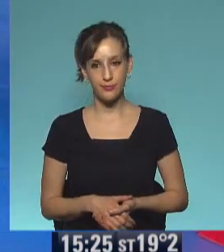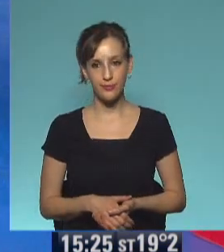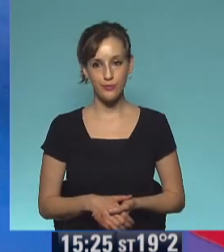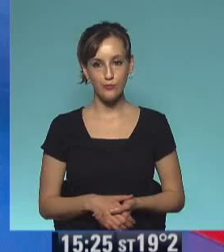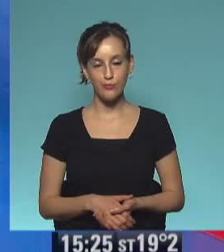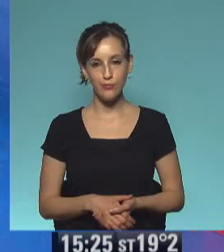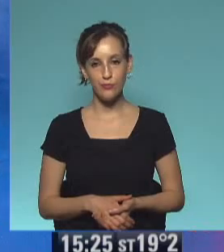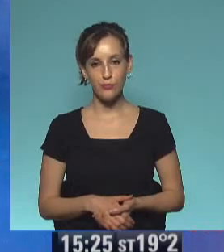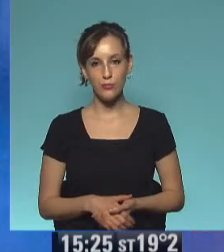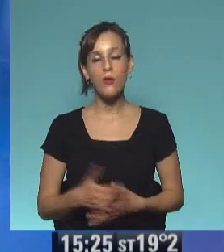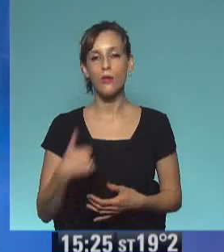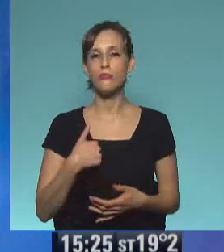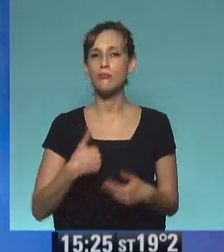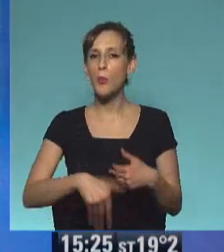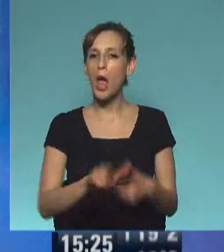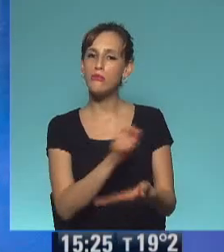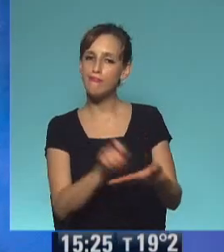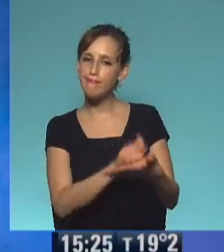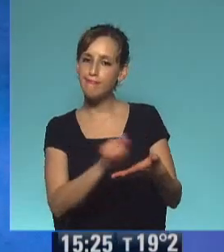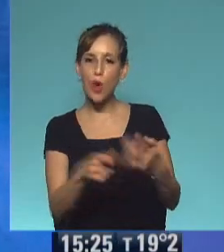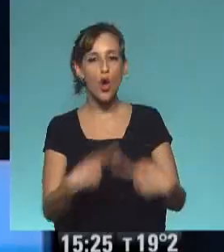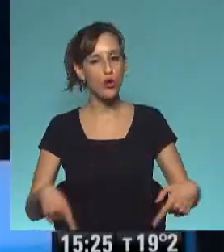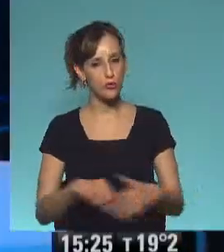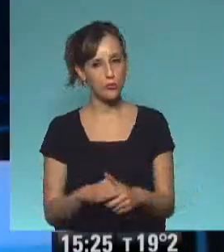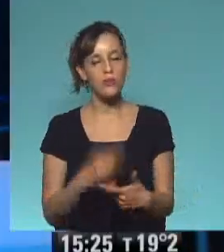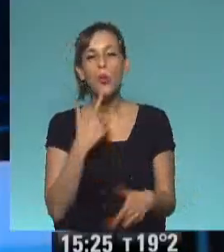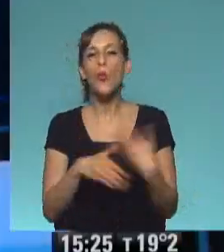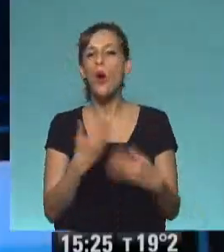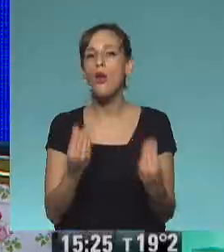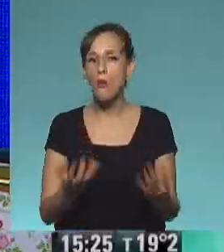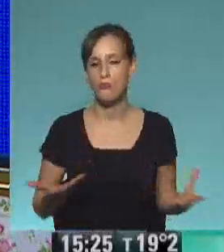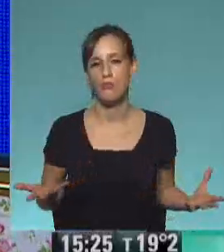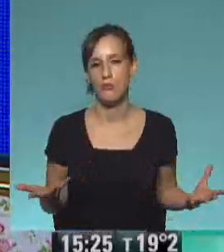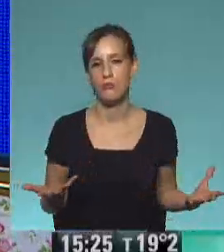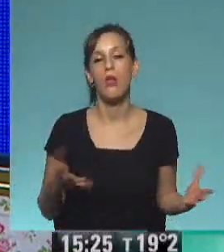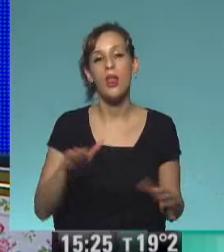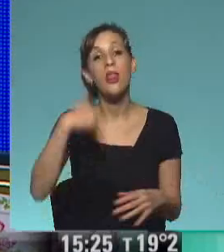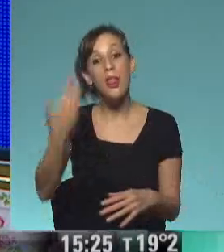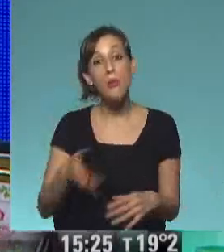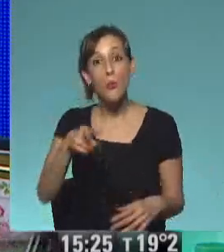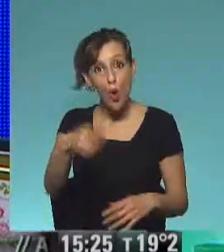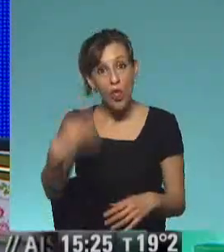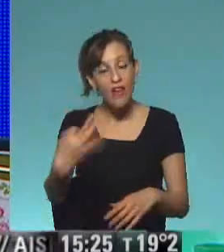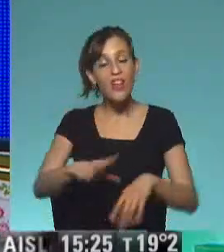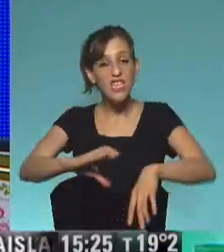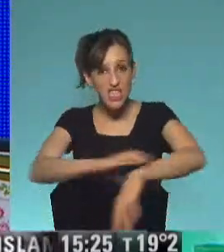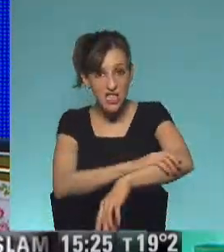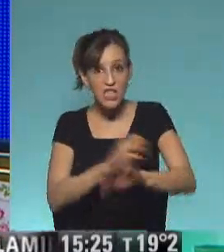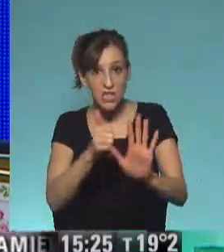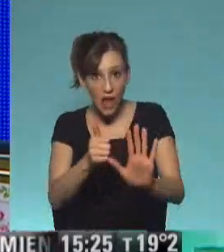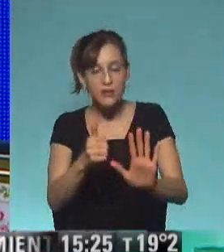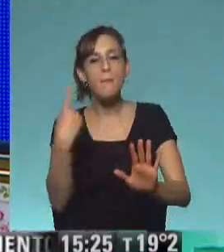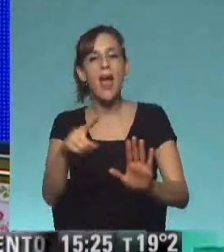Acá yo voy a hacer un par de anotaciones, porque si no, no se entiende cómo jugar. No, después hay que conseguir 6 medias agujereadas, sí, pero del dedo gordo,